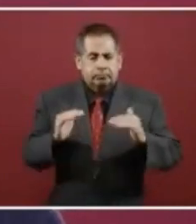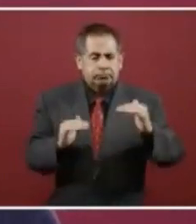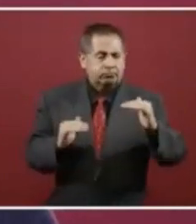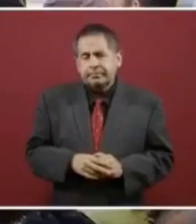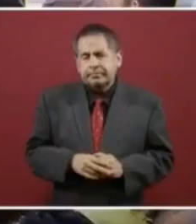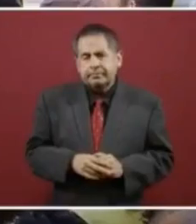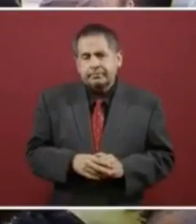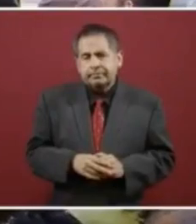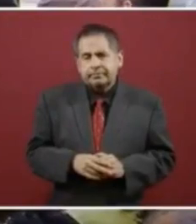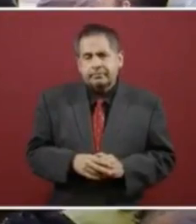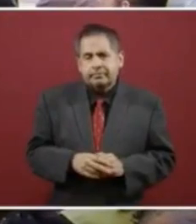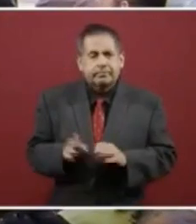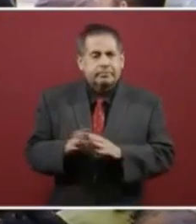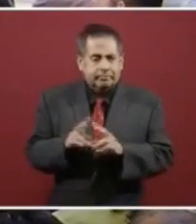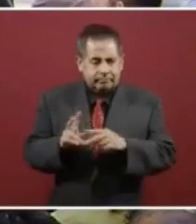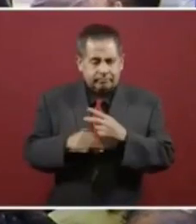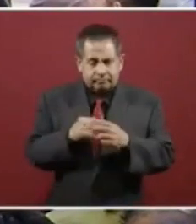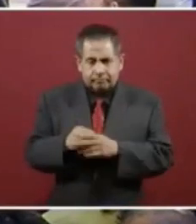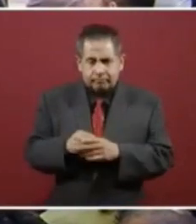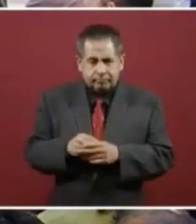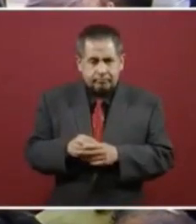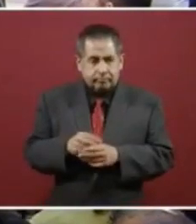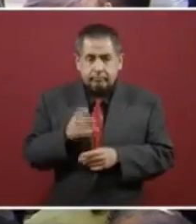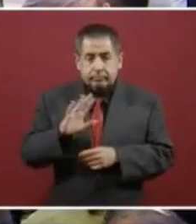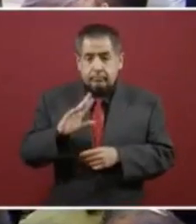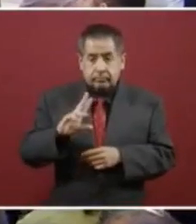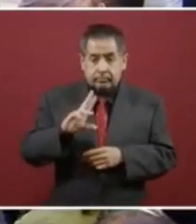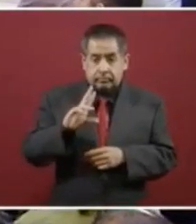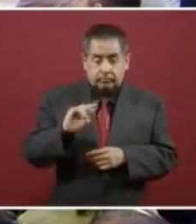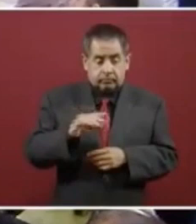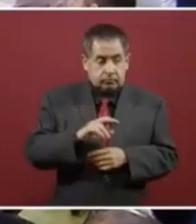compensar lo que vamos a dejar de recibir,